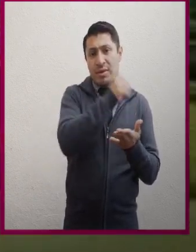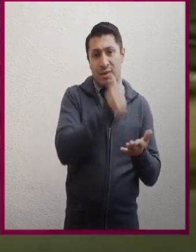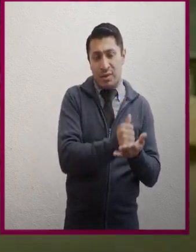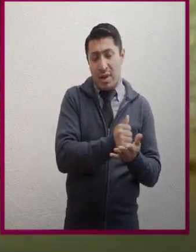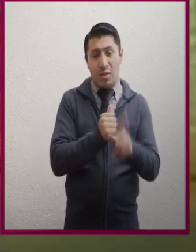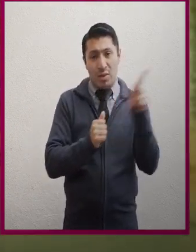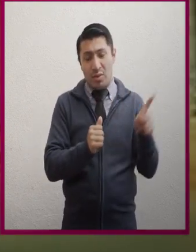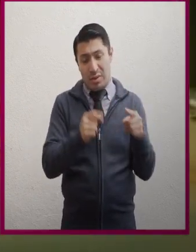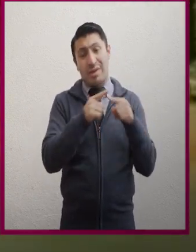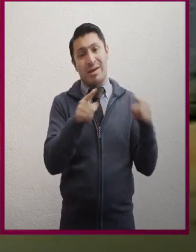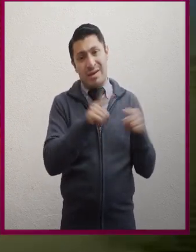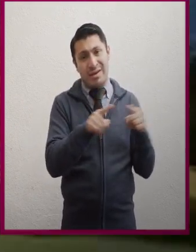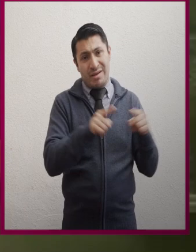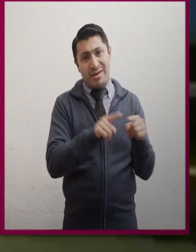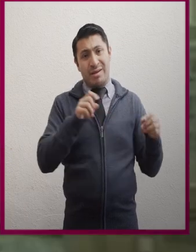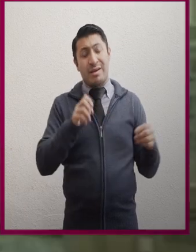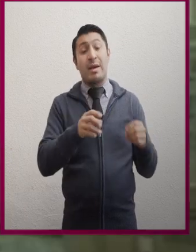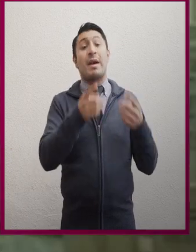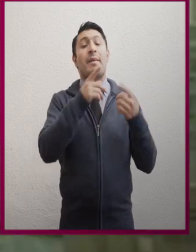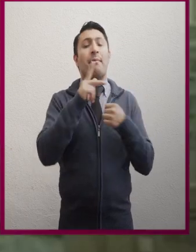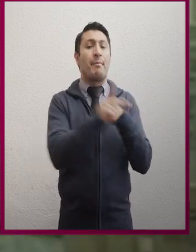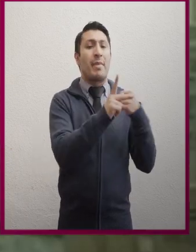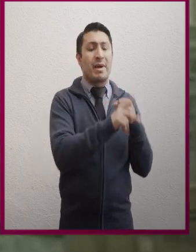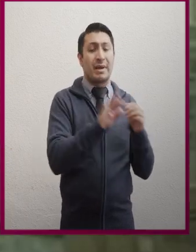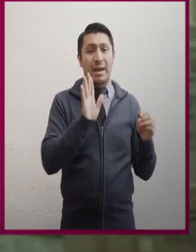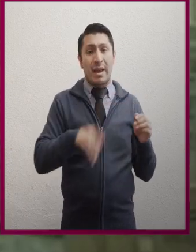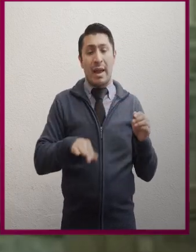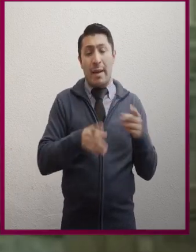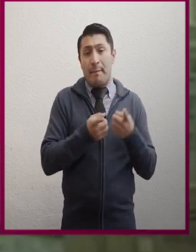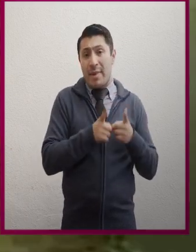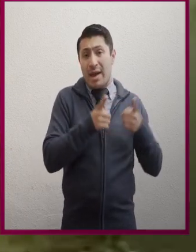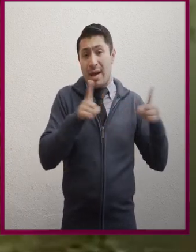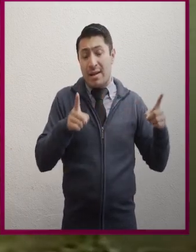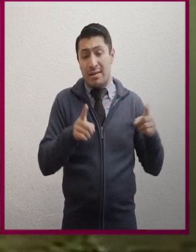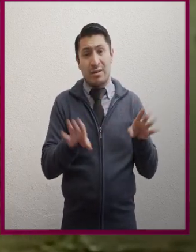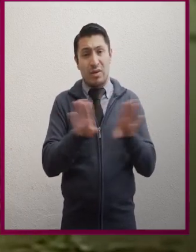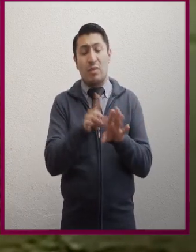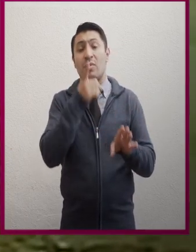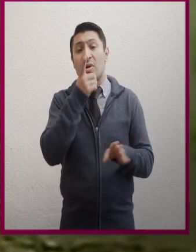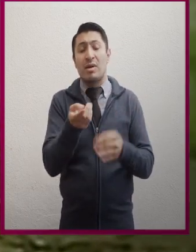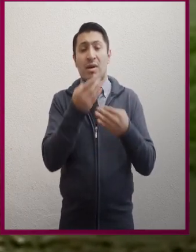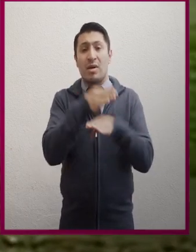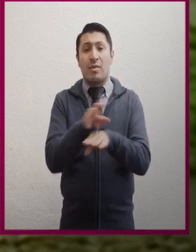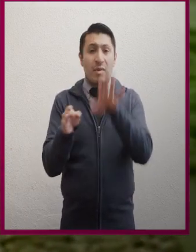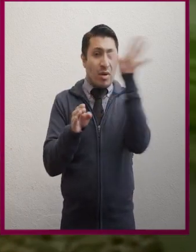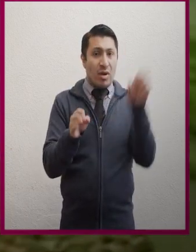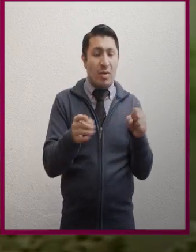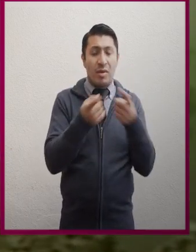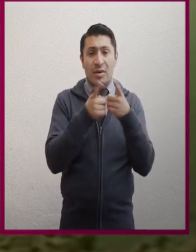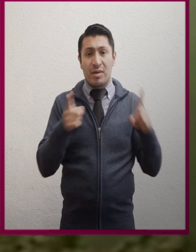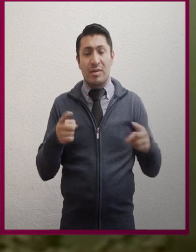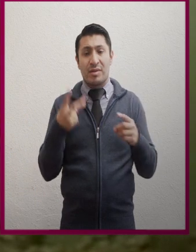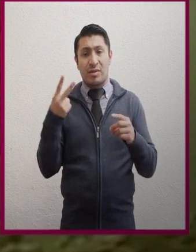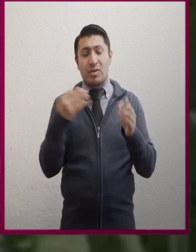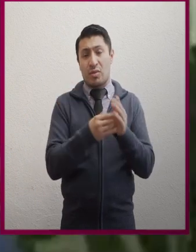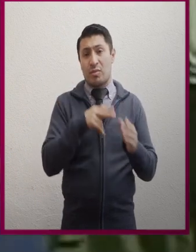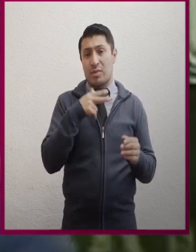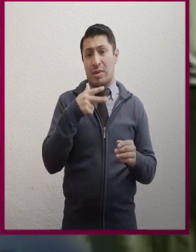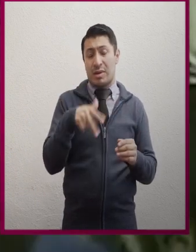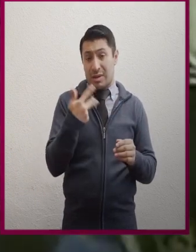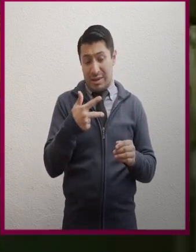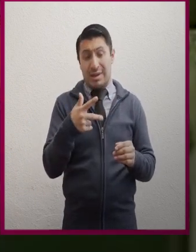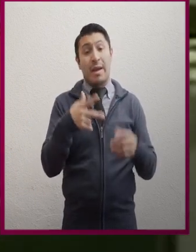entre las zonas urbanas y rurales de los países en vías de desarrollo. Tal como lo informó el Banco Africano de Desarrollo